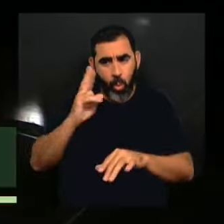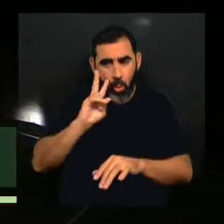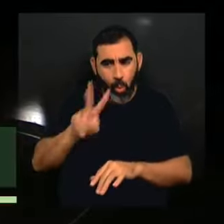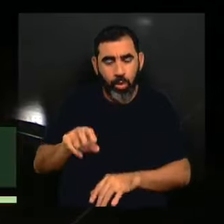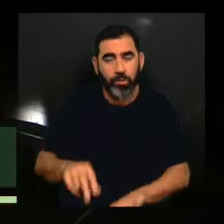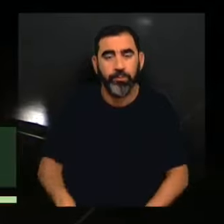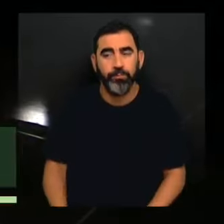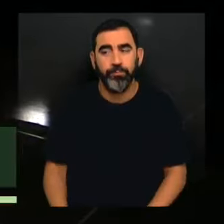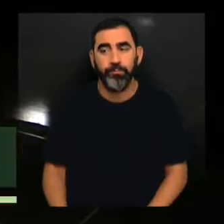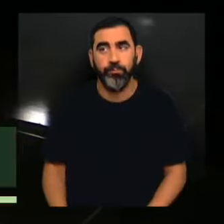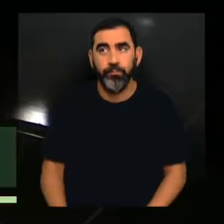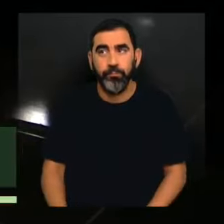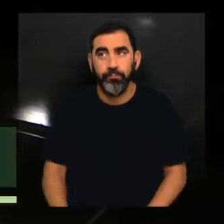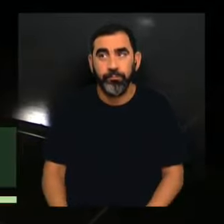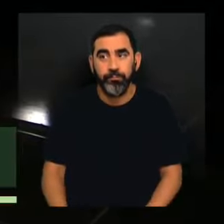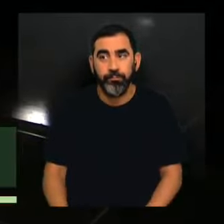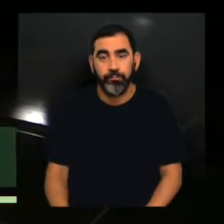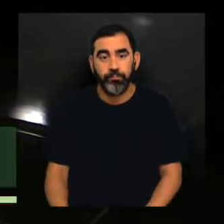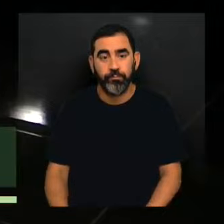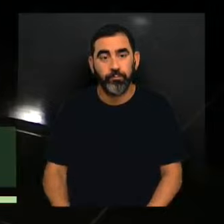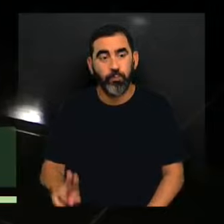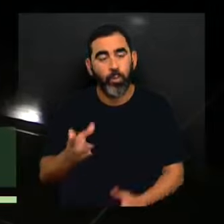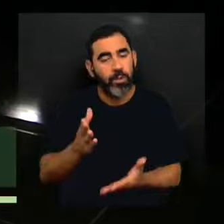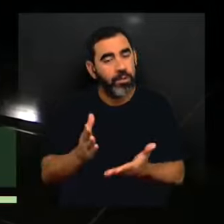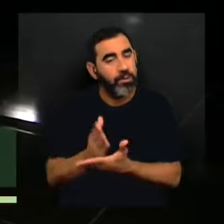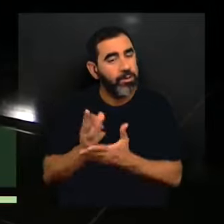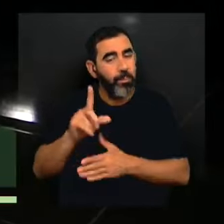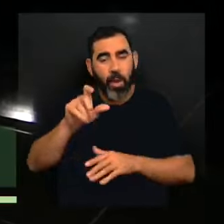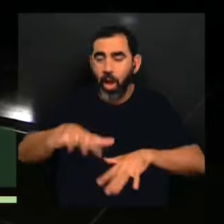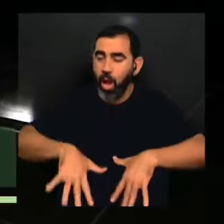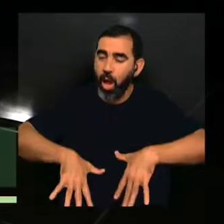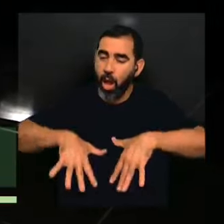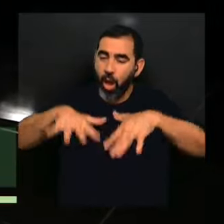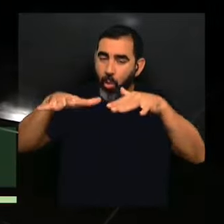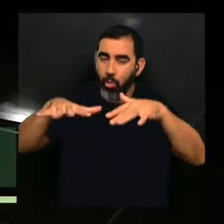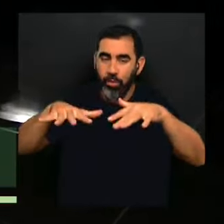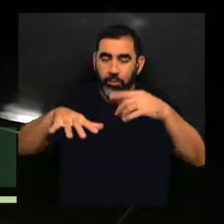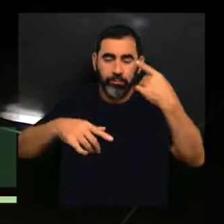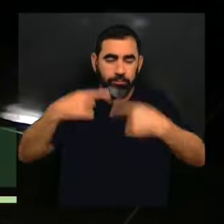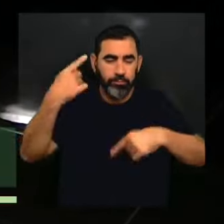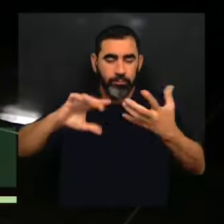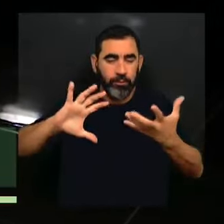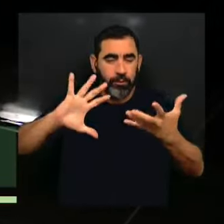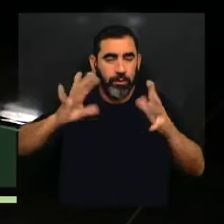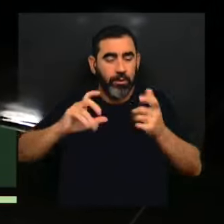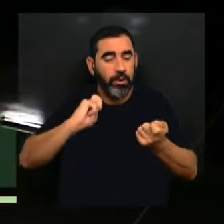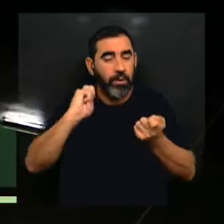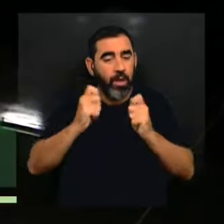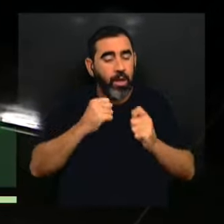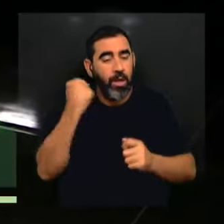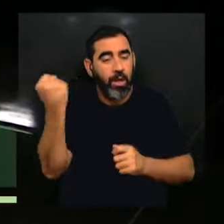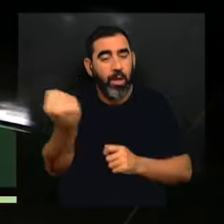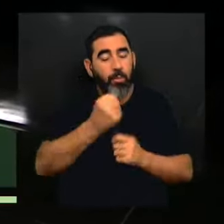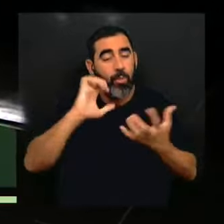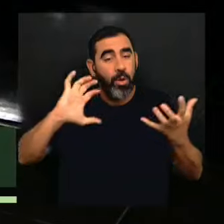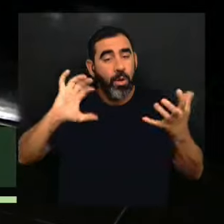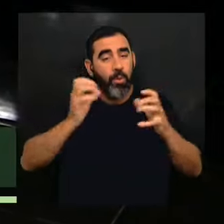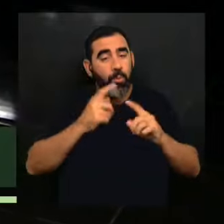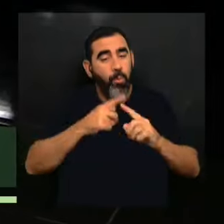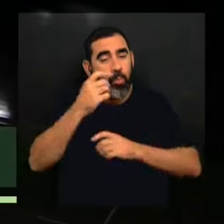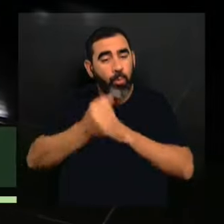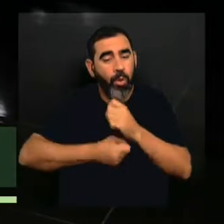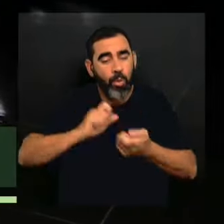a ver como bien tú dijiste en Uruguay Siempre hubo inundaciones sí Uruguay tiene una variabilidad climática muy grande es decir el clima año a año